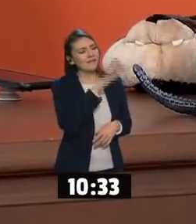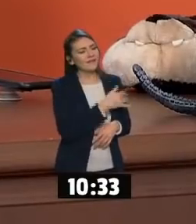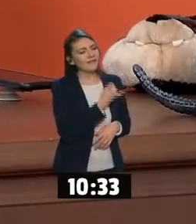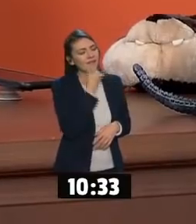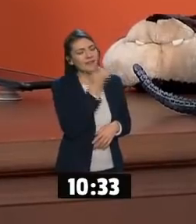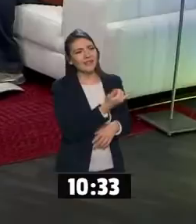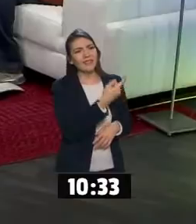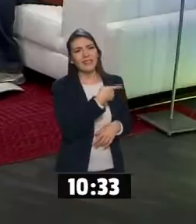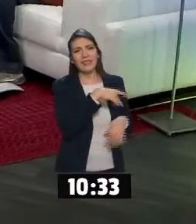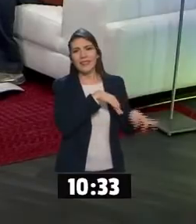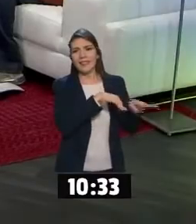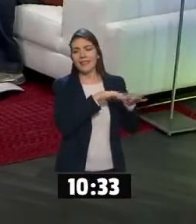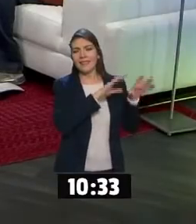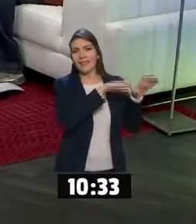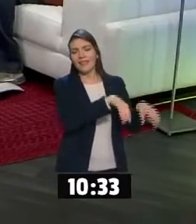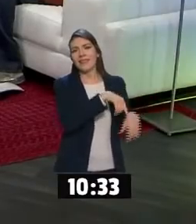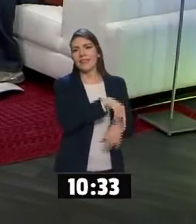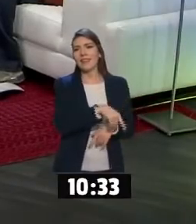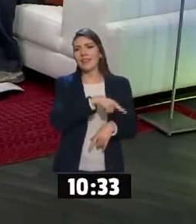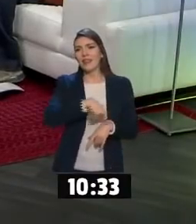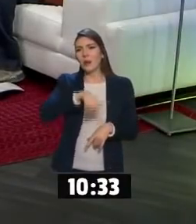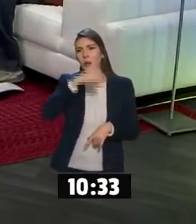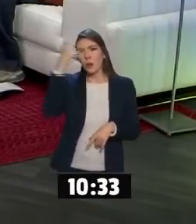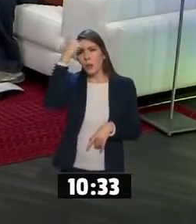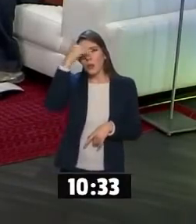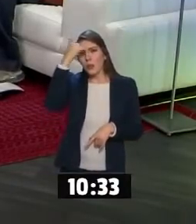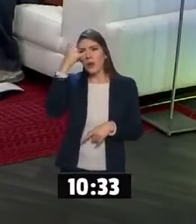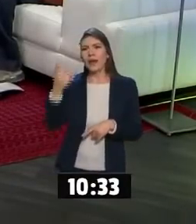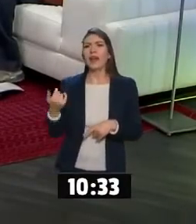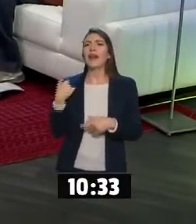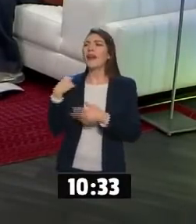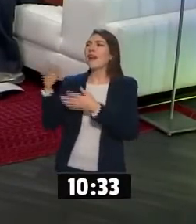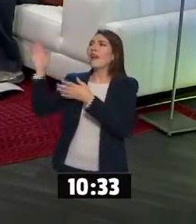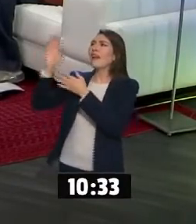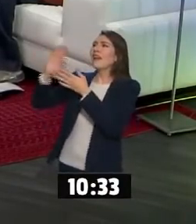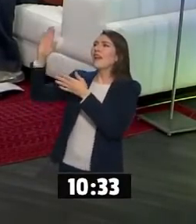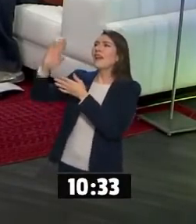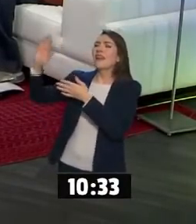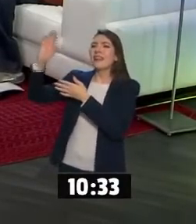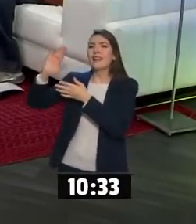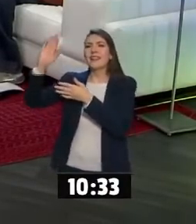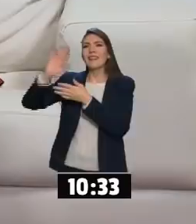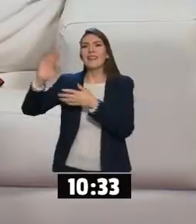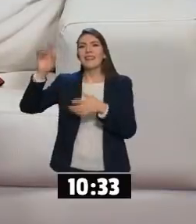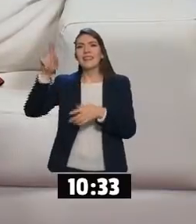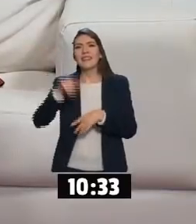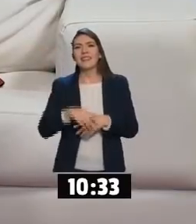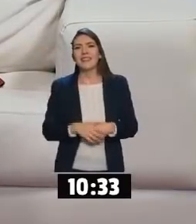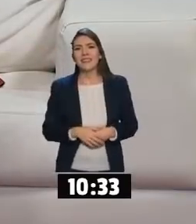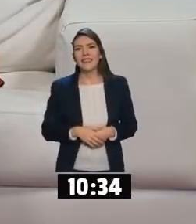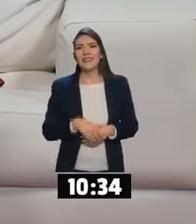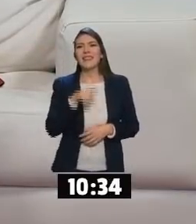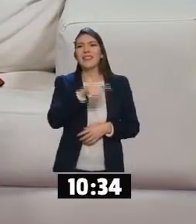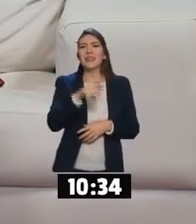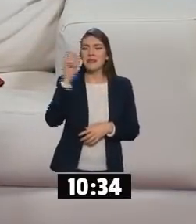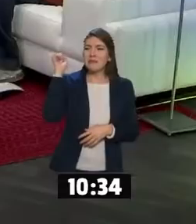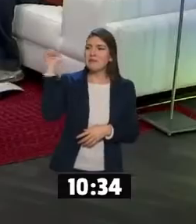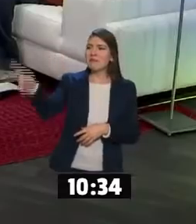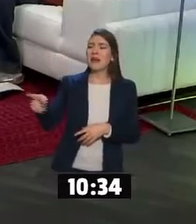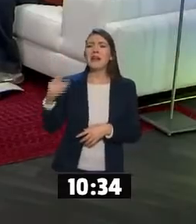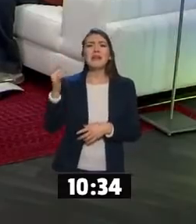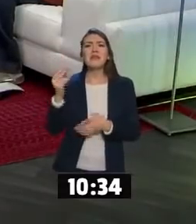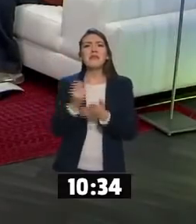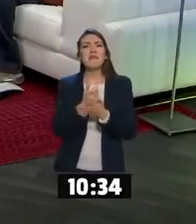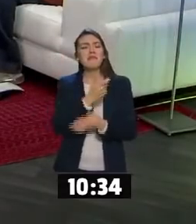nosotros de güey. Usted encuerándose, colgándose ahí de cadenas. Le pegan y no le pagan el señor, mire. Le pegan y no le pagan. Si algo